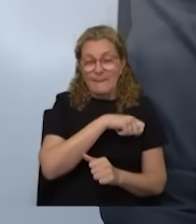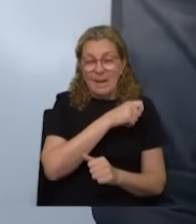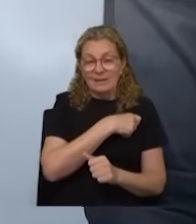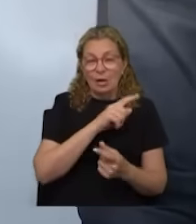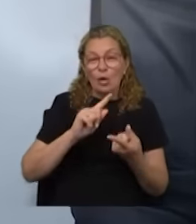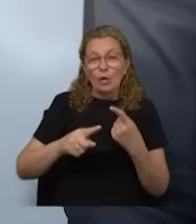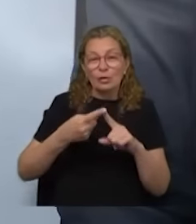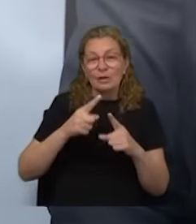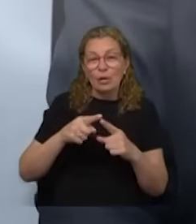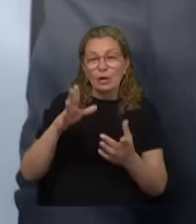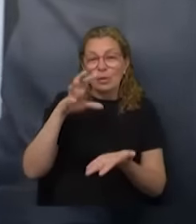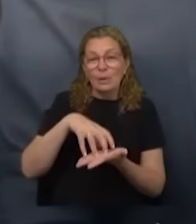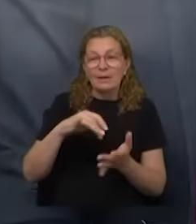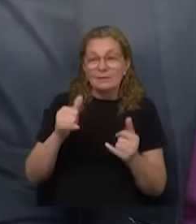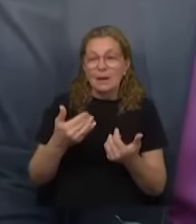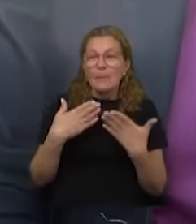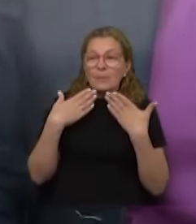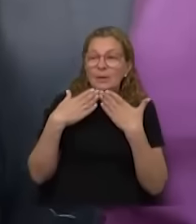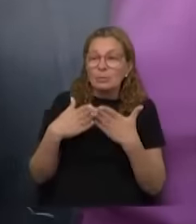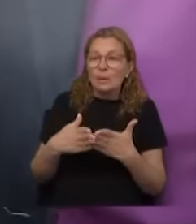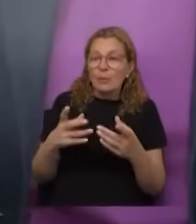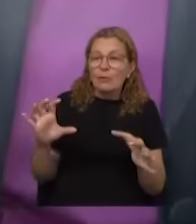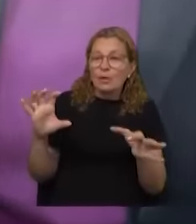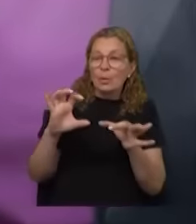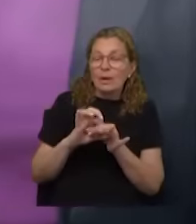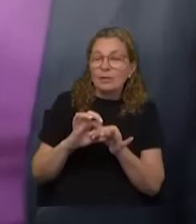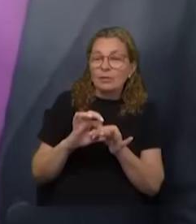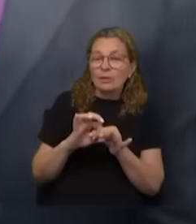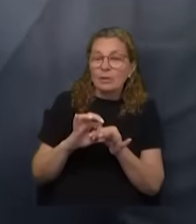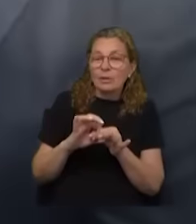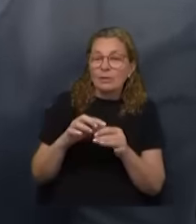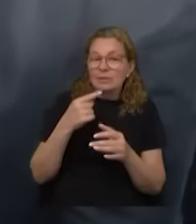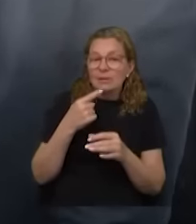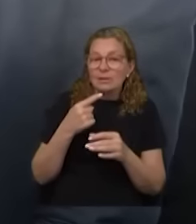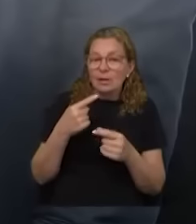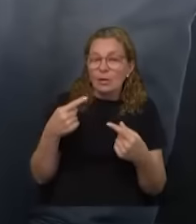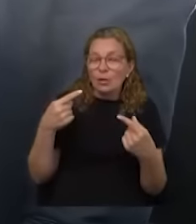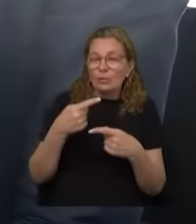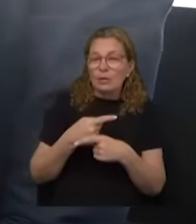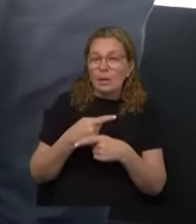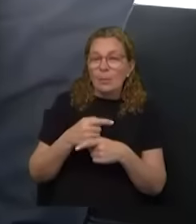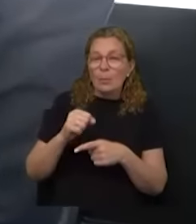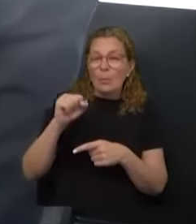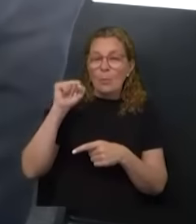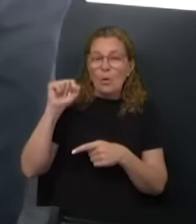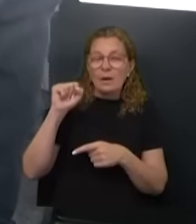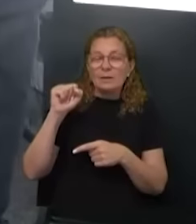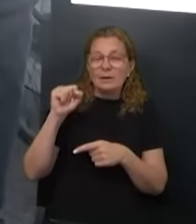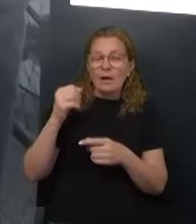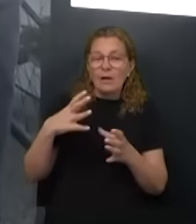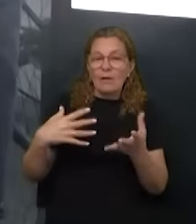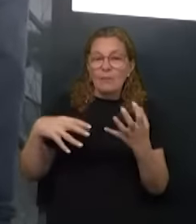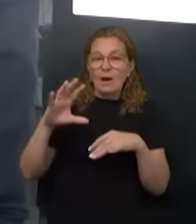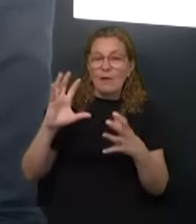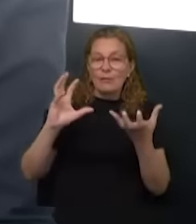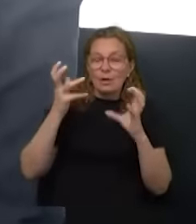eh a quien ya le preguntamos Valeria qué vinculación hay entre la contraofensiva antifeminista y por ahí la violencia siente